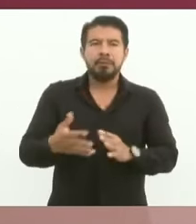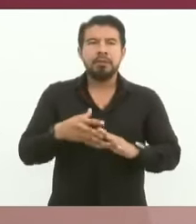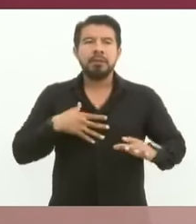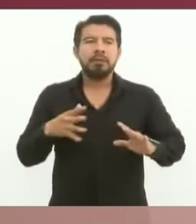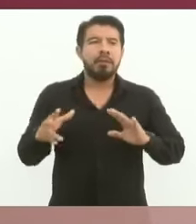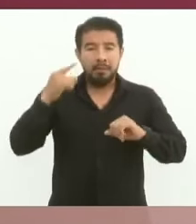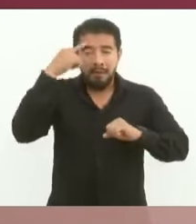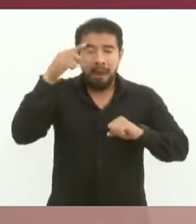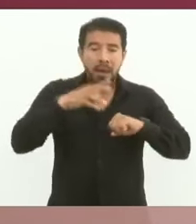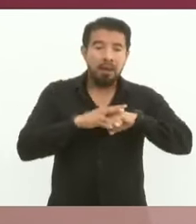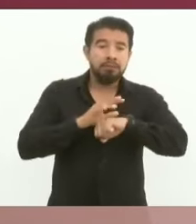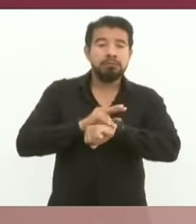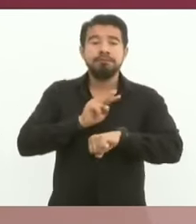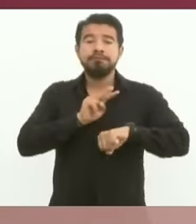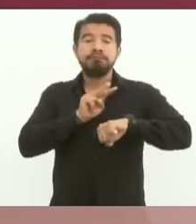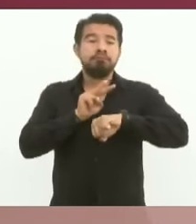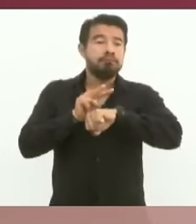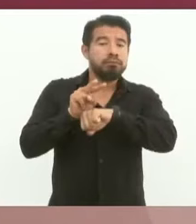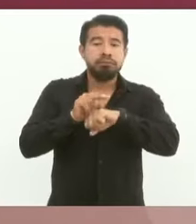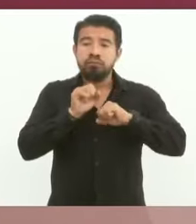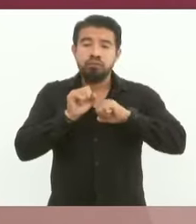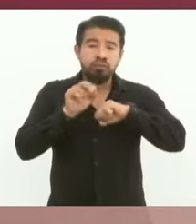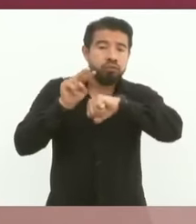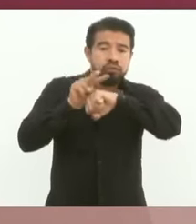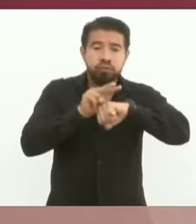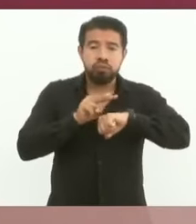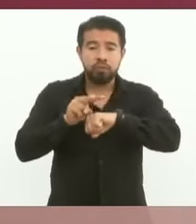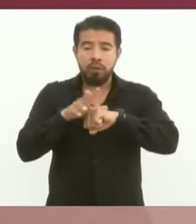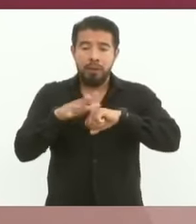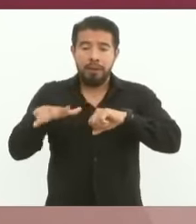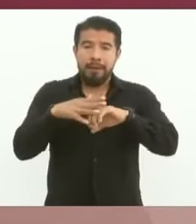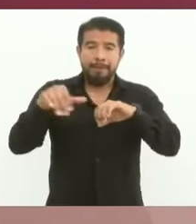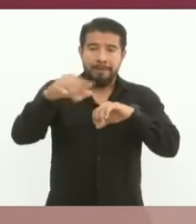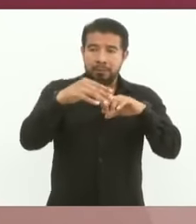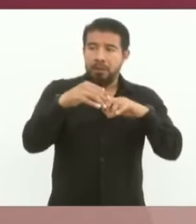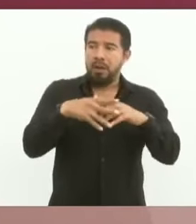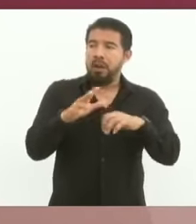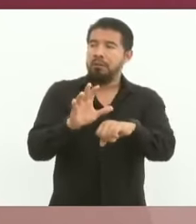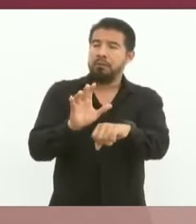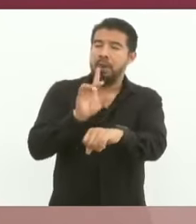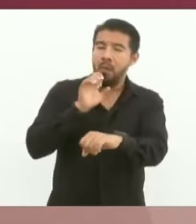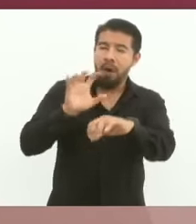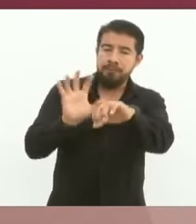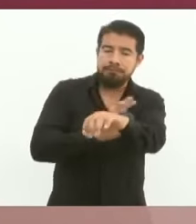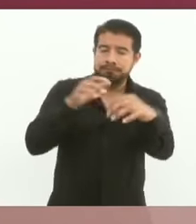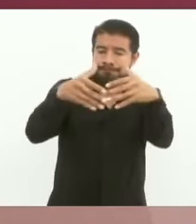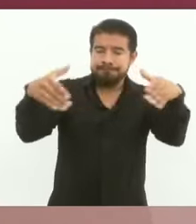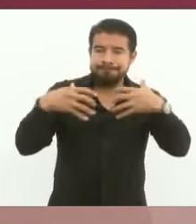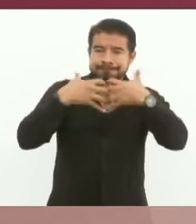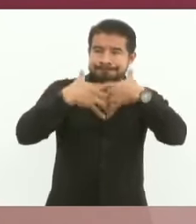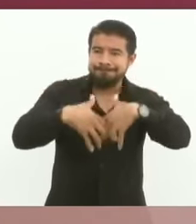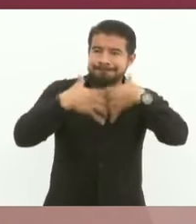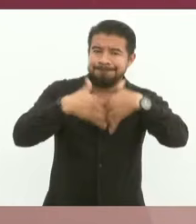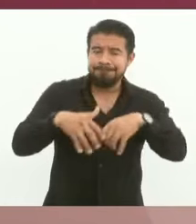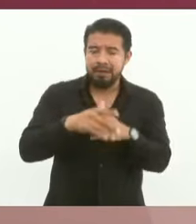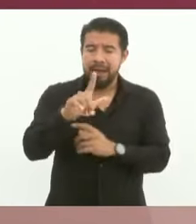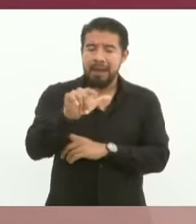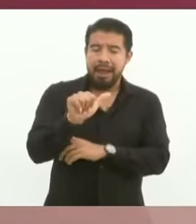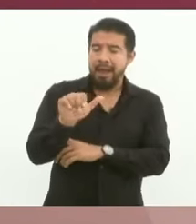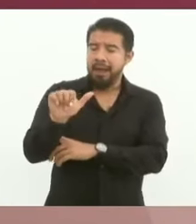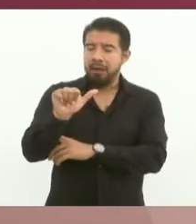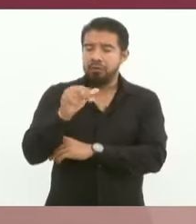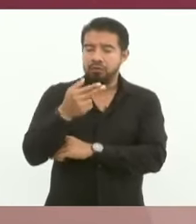supervisión de la hidroeléctrica en la Angostura, y el